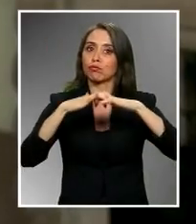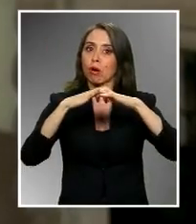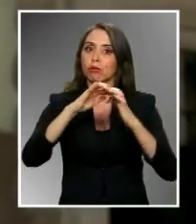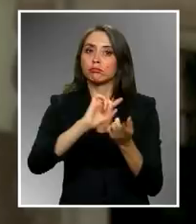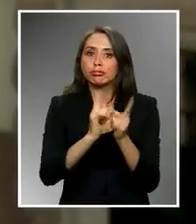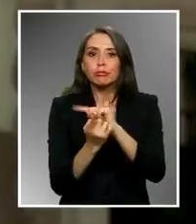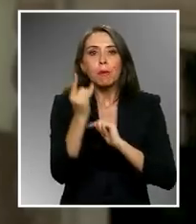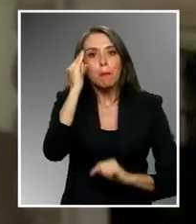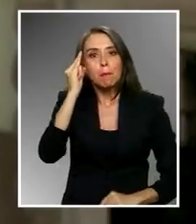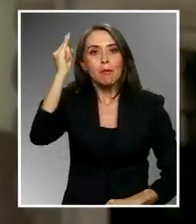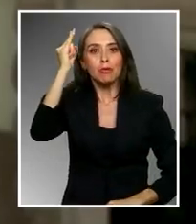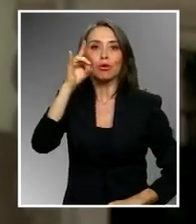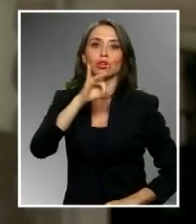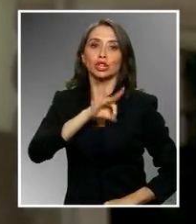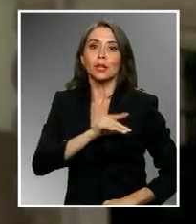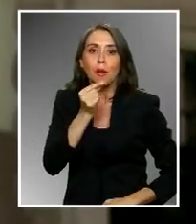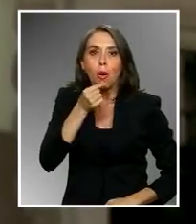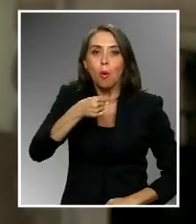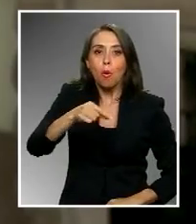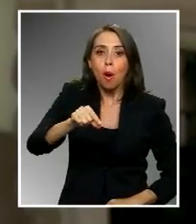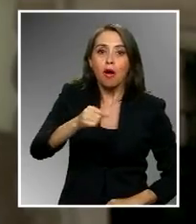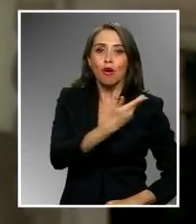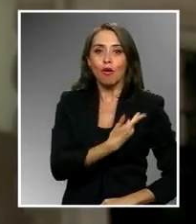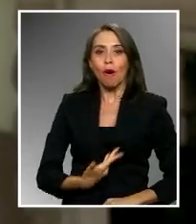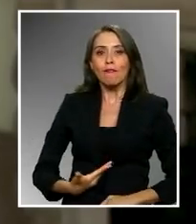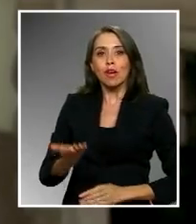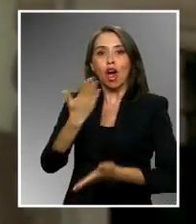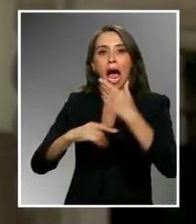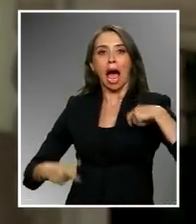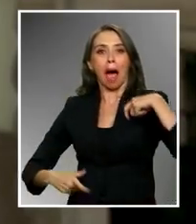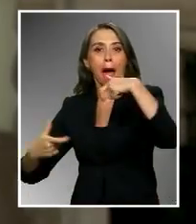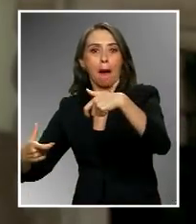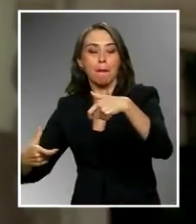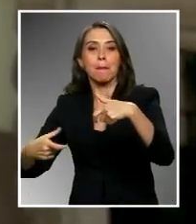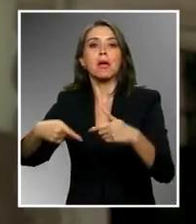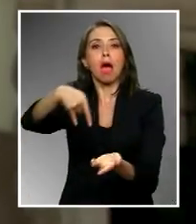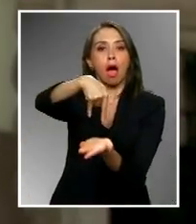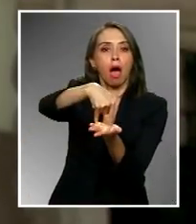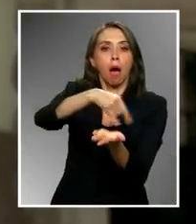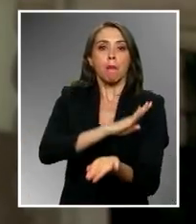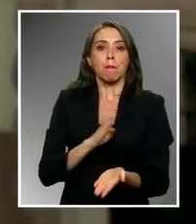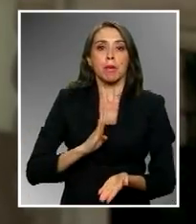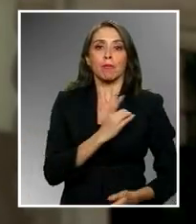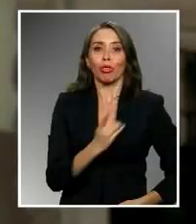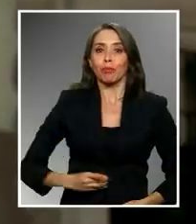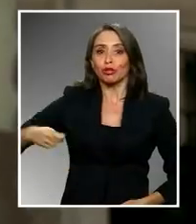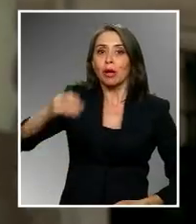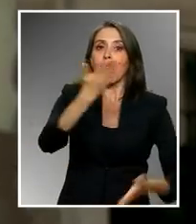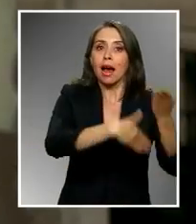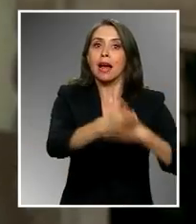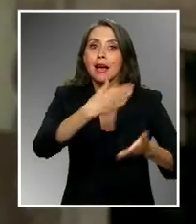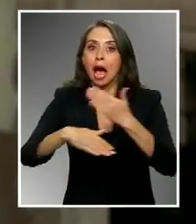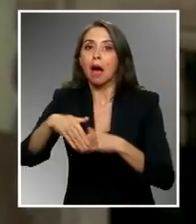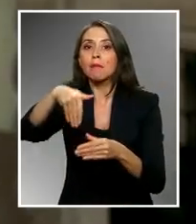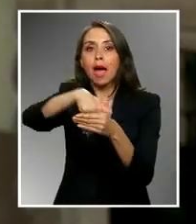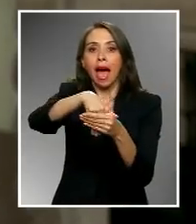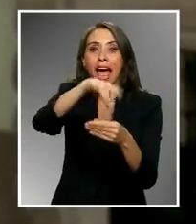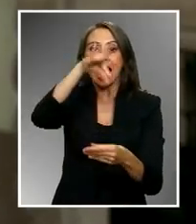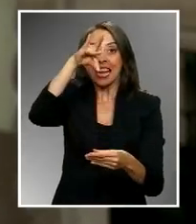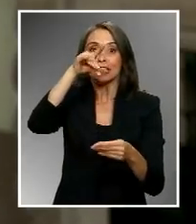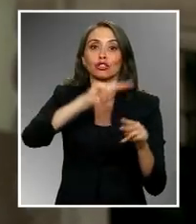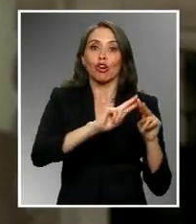madurez chile sea pronta a cambiar de gobierno y a renovar sus brokers y lo hace gracias a elecciones que con las reformas emprendidas